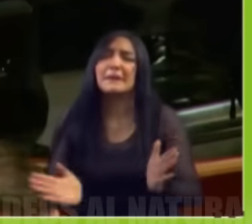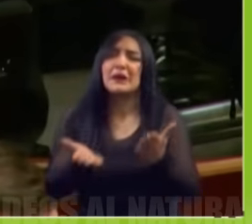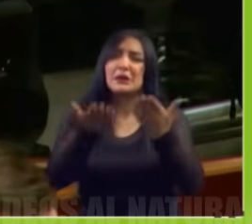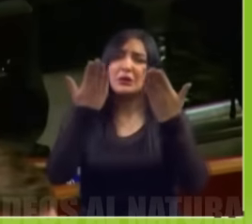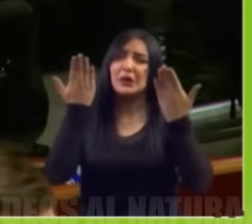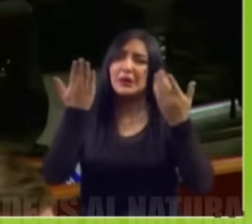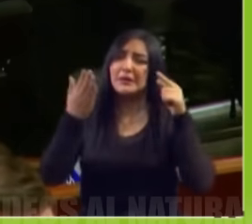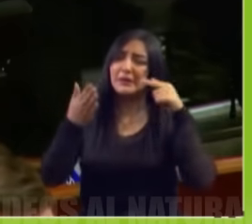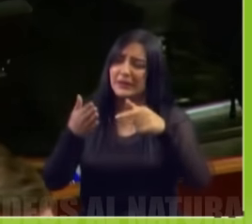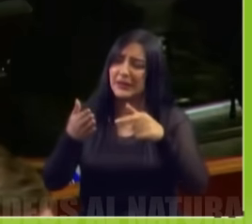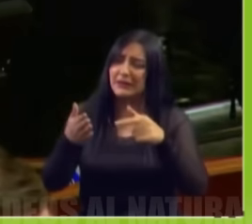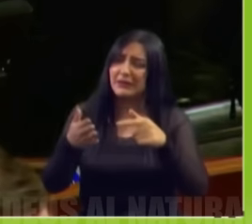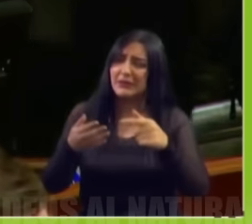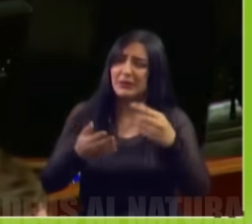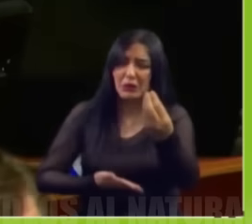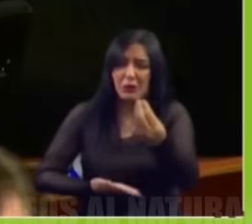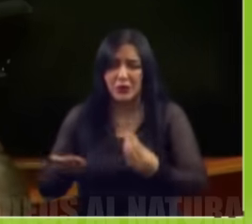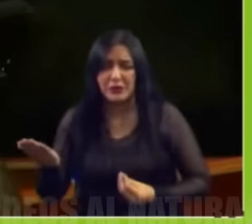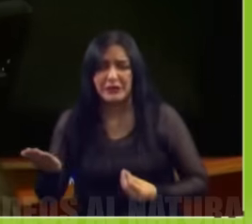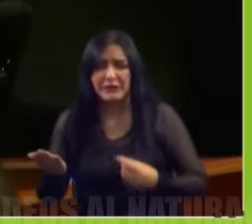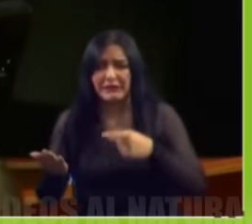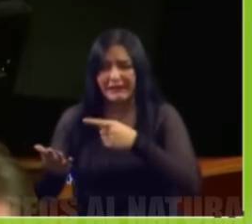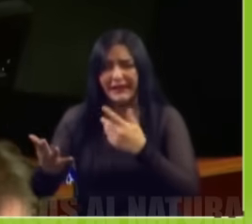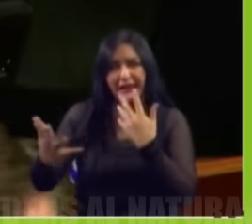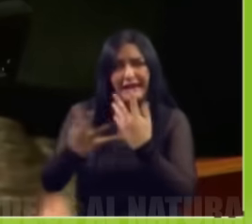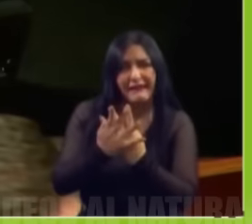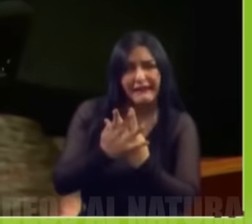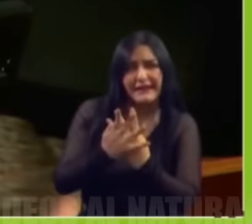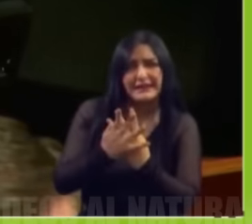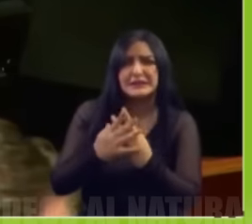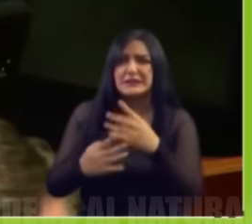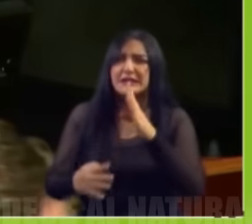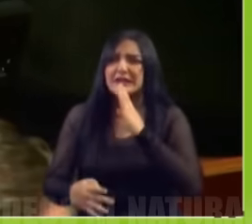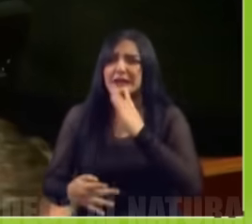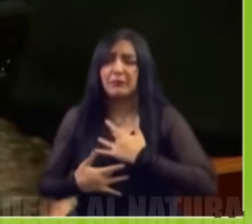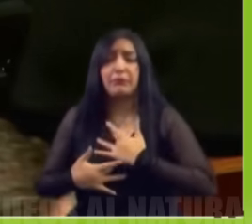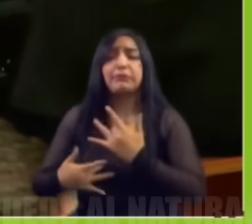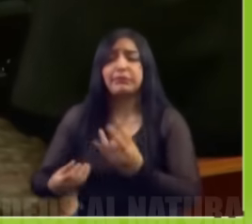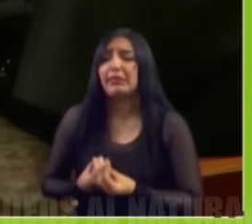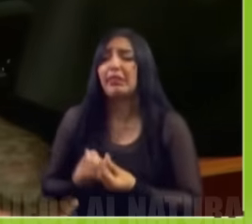en las condiciones allí dentro de la cárcel, privilegio para estos bandidos,